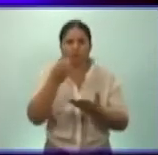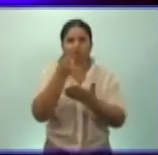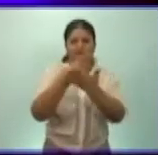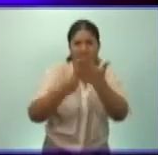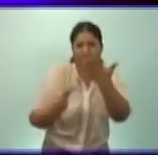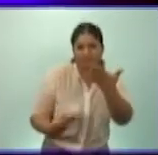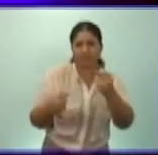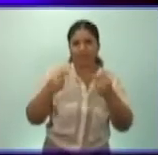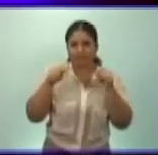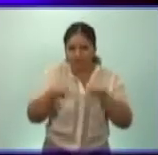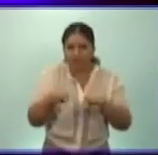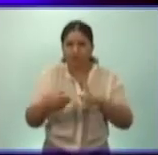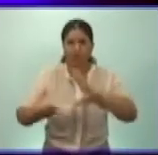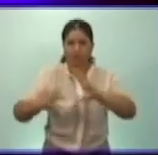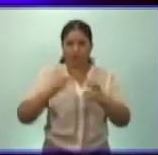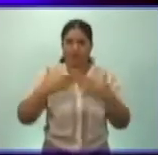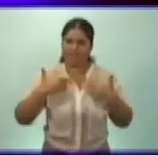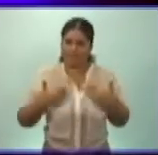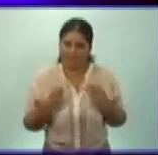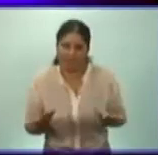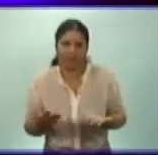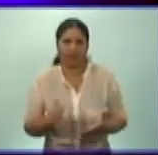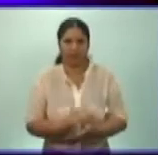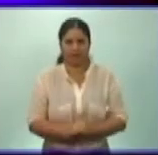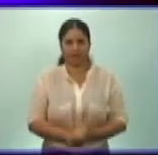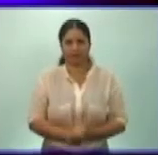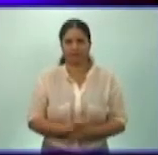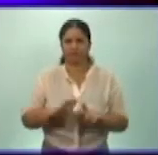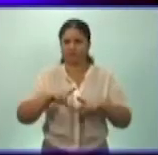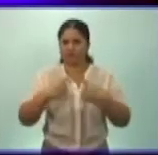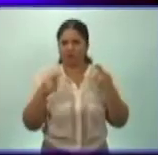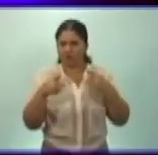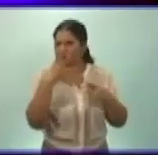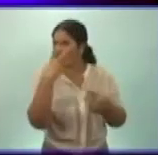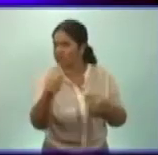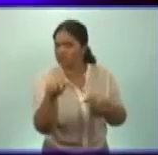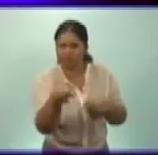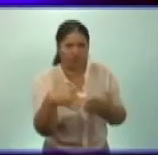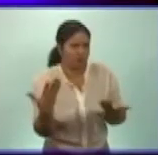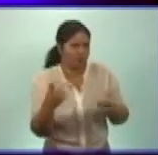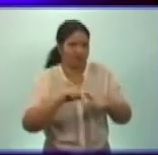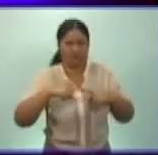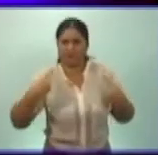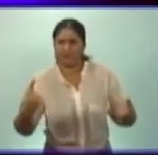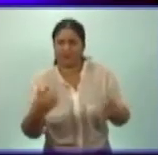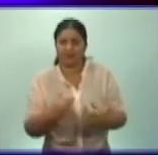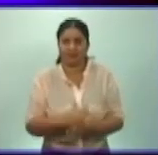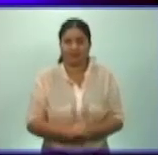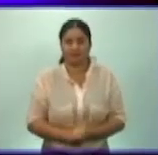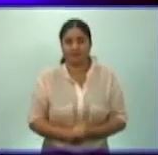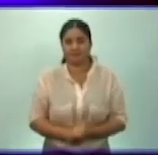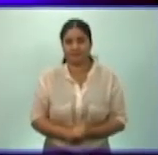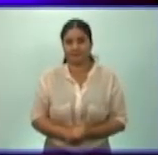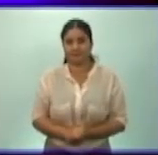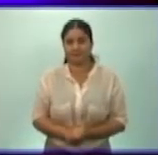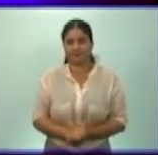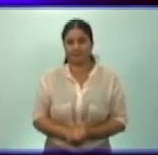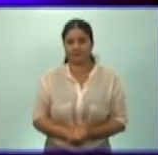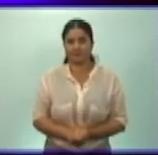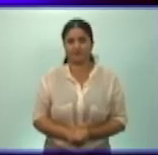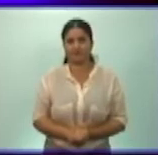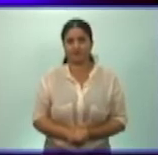gentes honradas de nuestro reino, escribiendo una comedia que desacreditase a los hipócritas